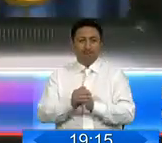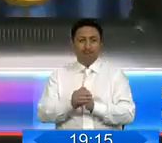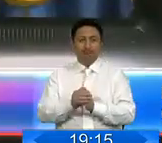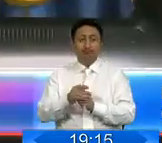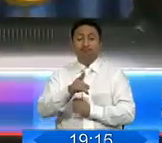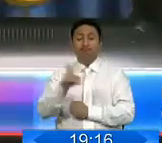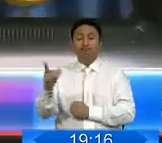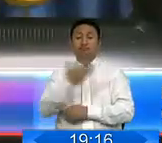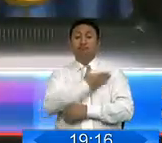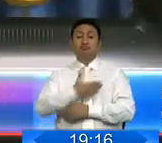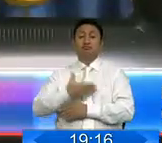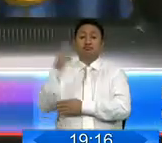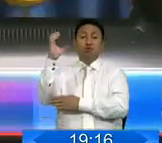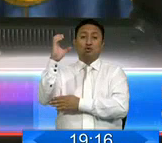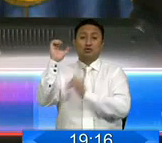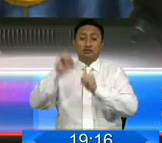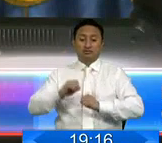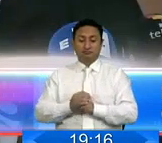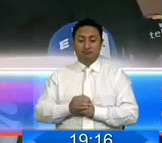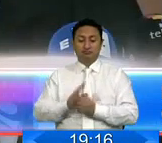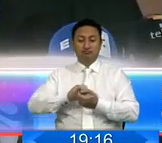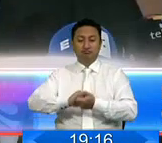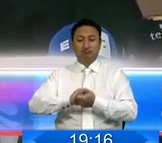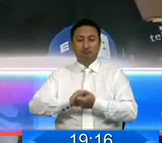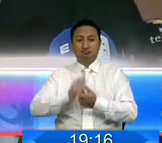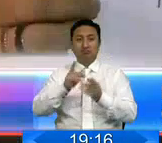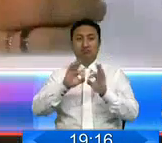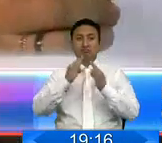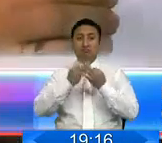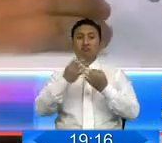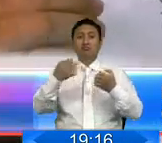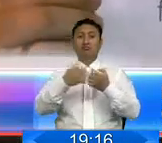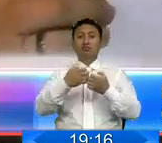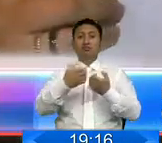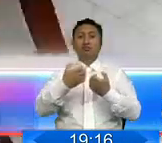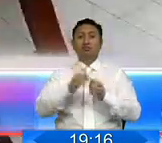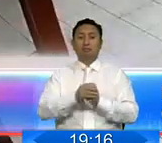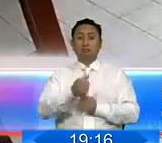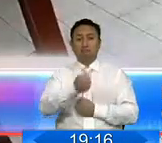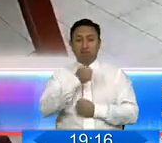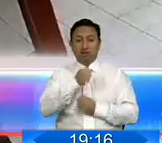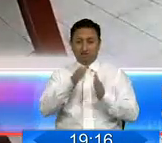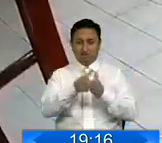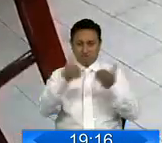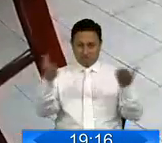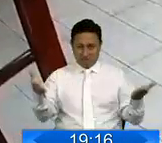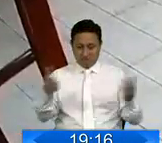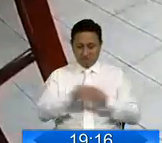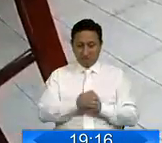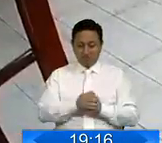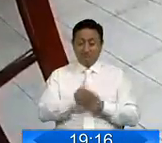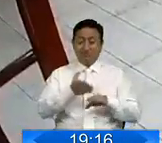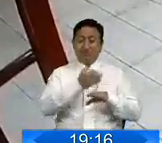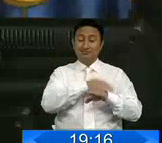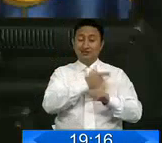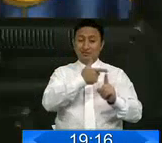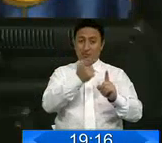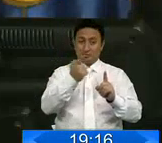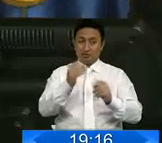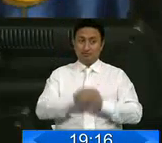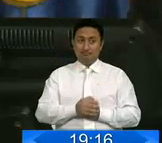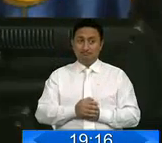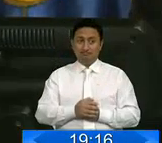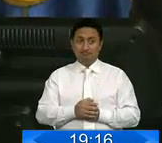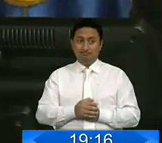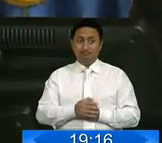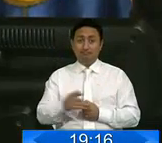hermano país aprovechó para solidarizarse con los familiares del equipo periodístico de Diario El Comercio, asesinado en frontera. Esos crímenes